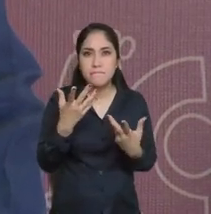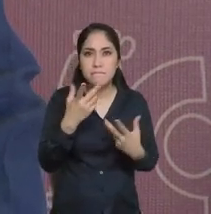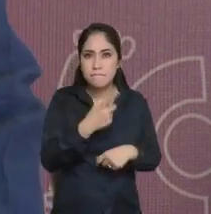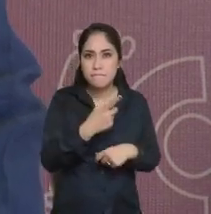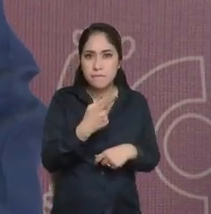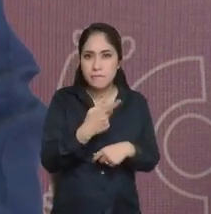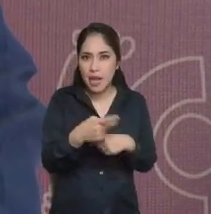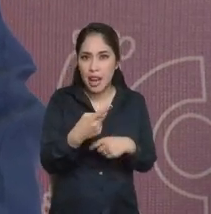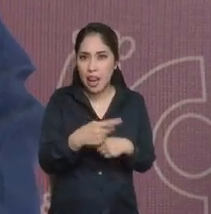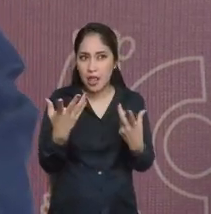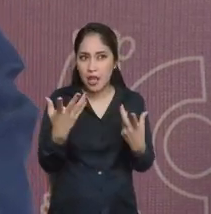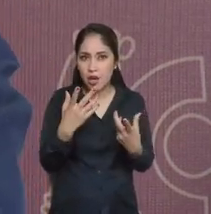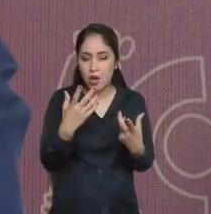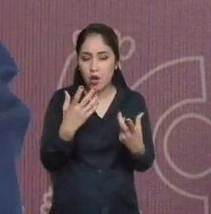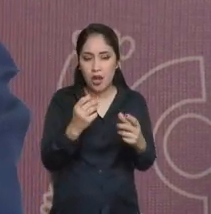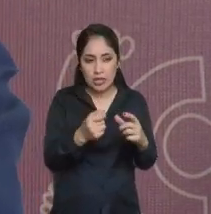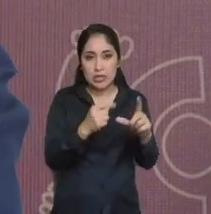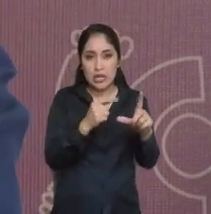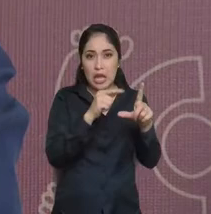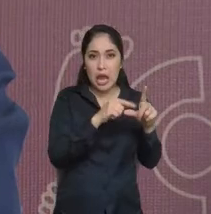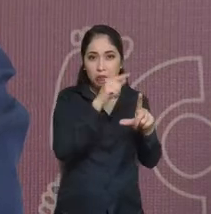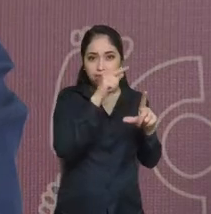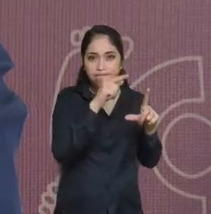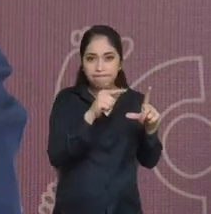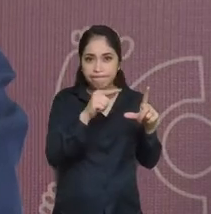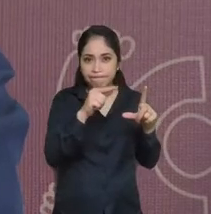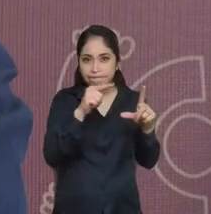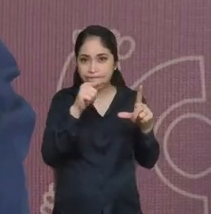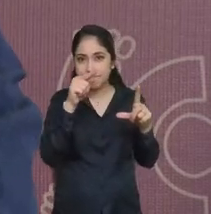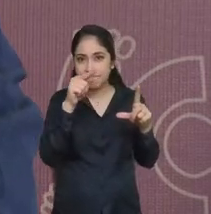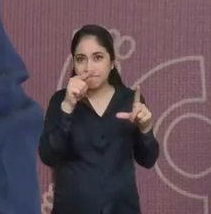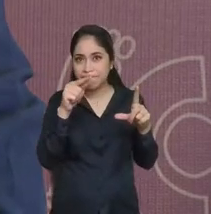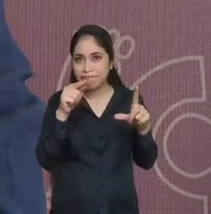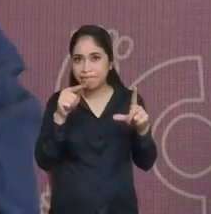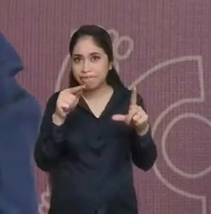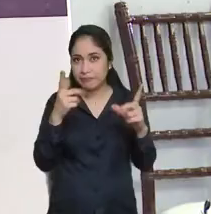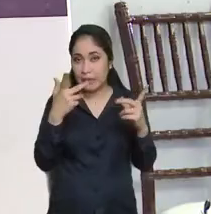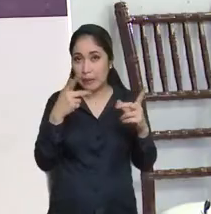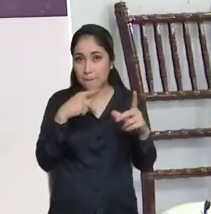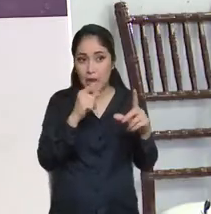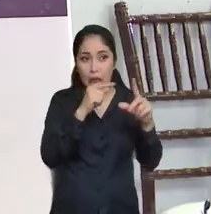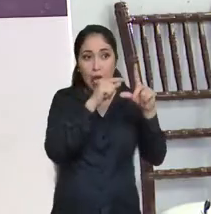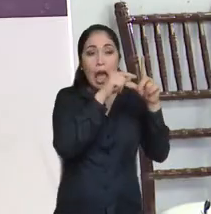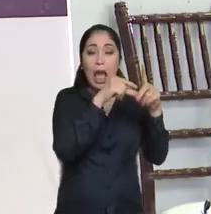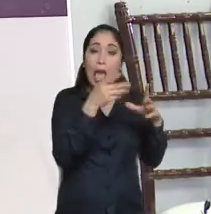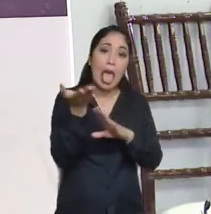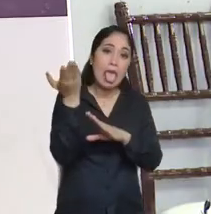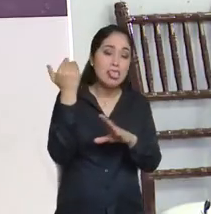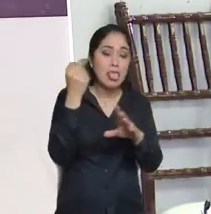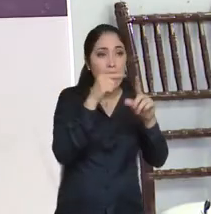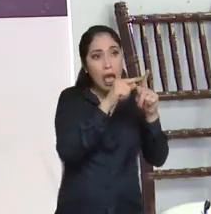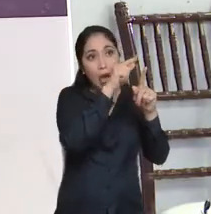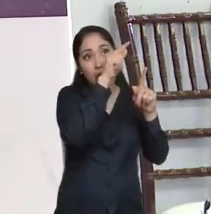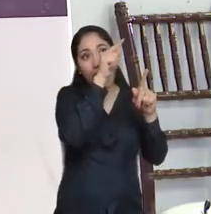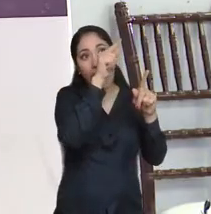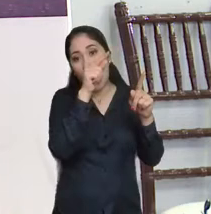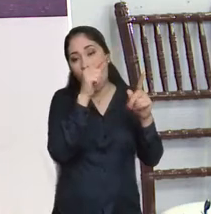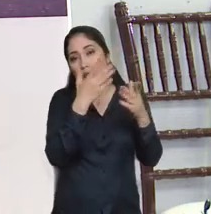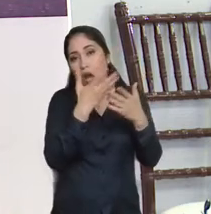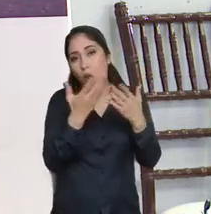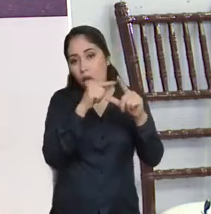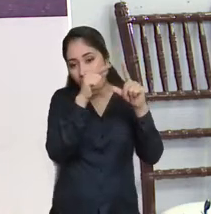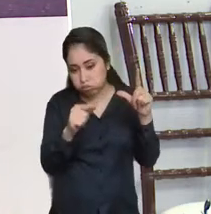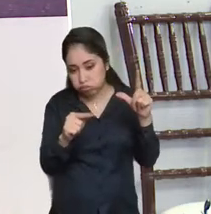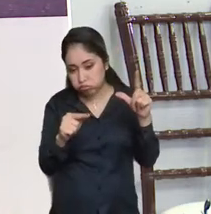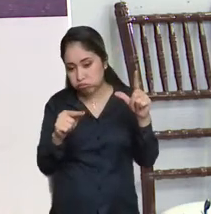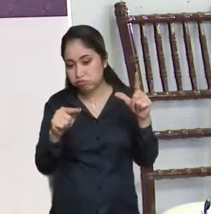esta curva ha tenido un ligero ascenso. Pero el trabajo que estamos haciendo nos permite pensar que